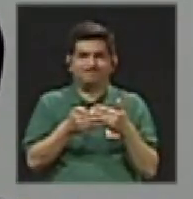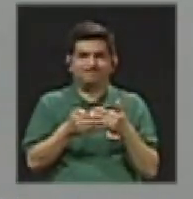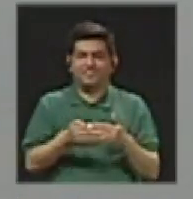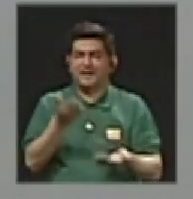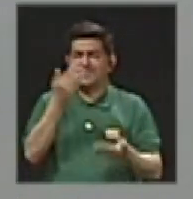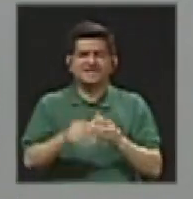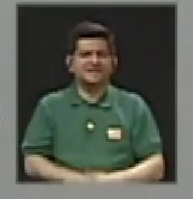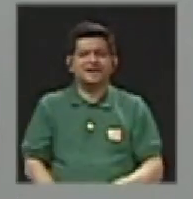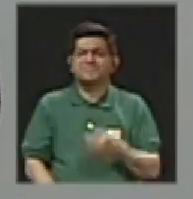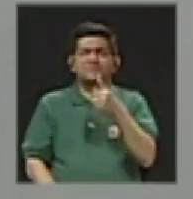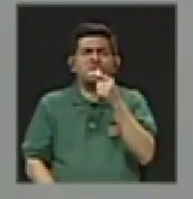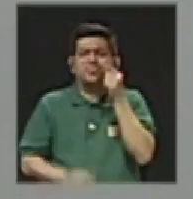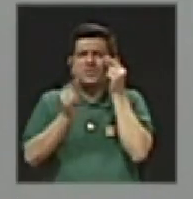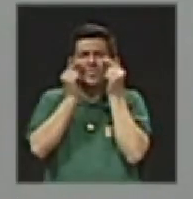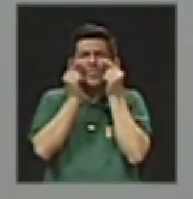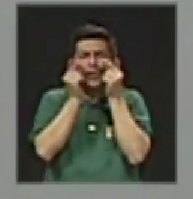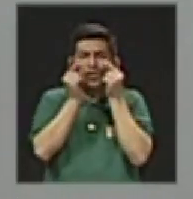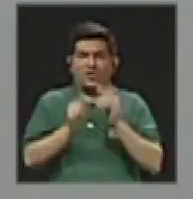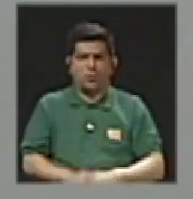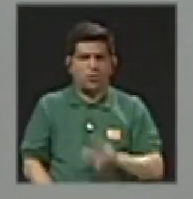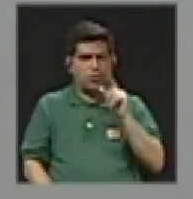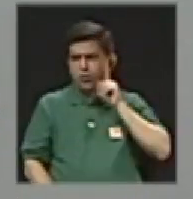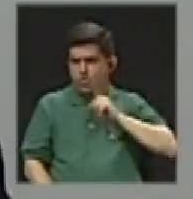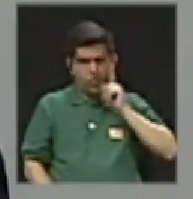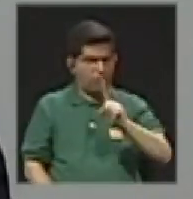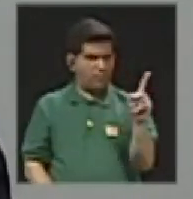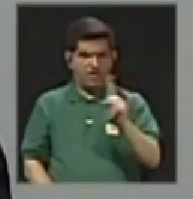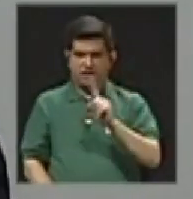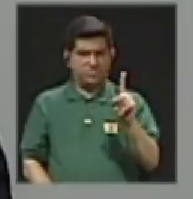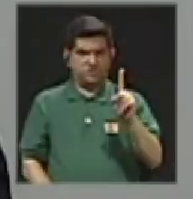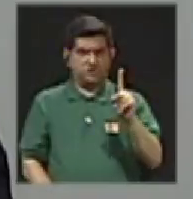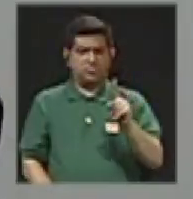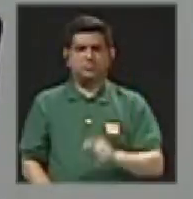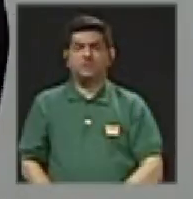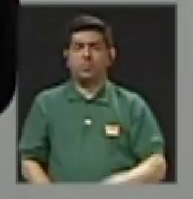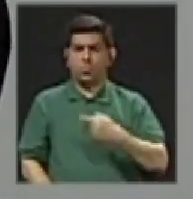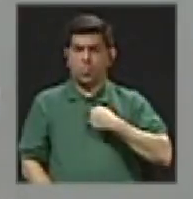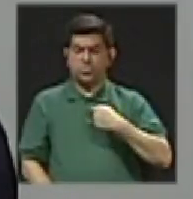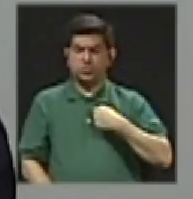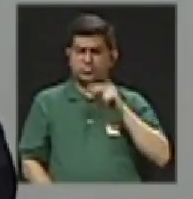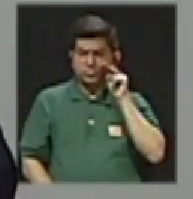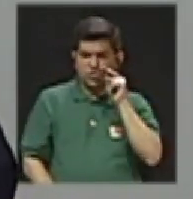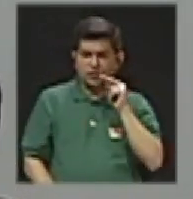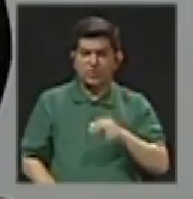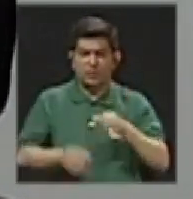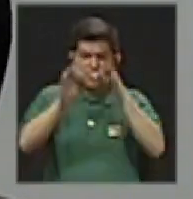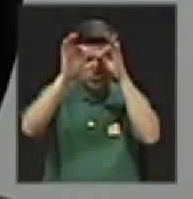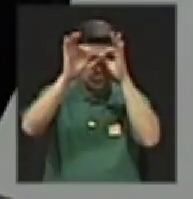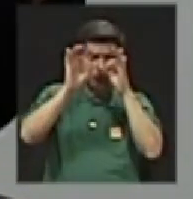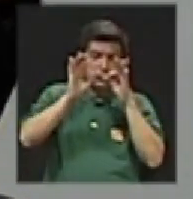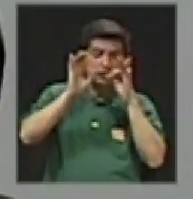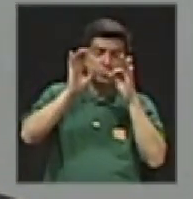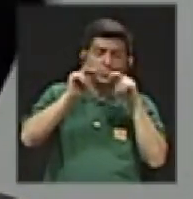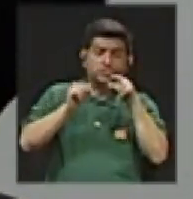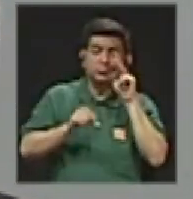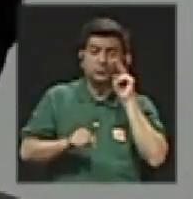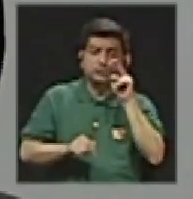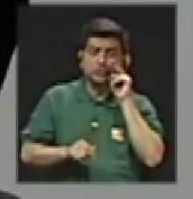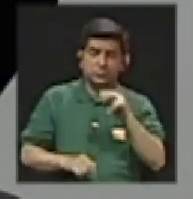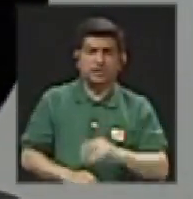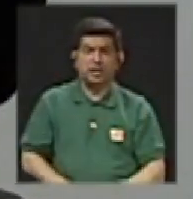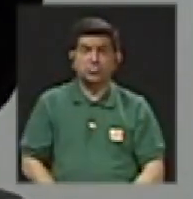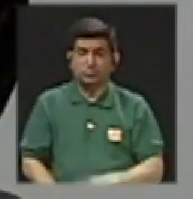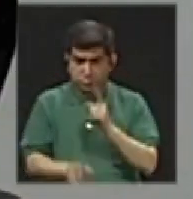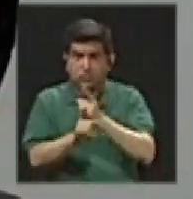miope o era limitado. No era falso, ¿verdad? Uh-huh. Cuando yo lo estaba viendo, me quité los lentes y lo estaba viendo usted lo estaba,